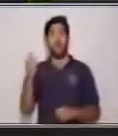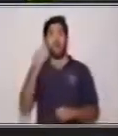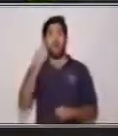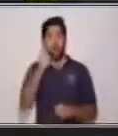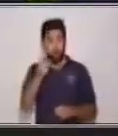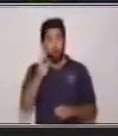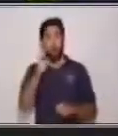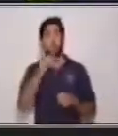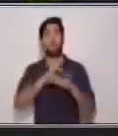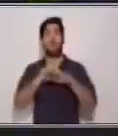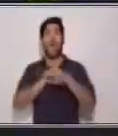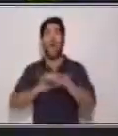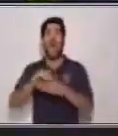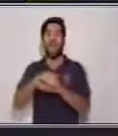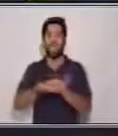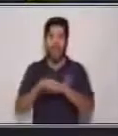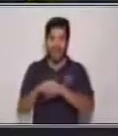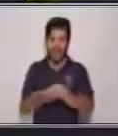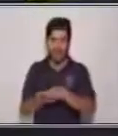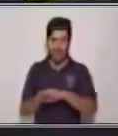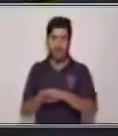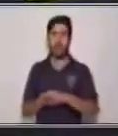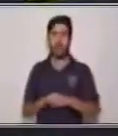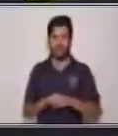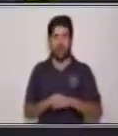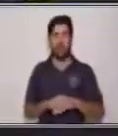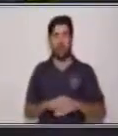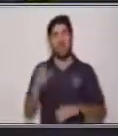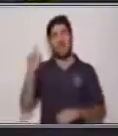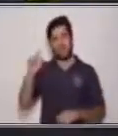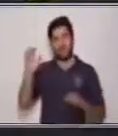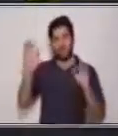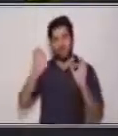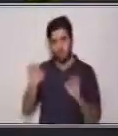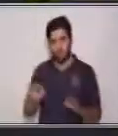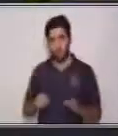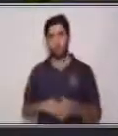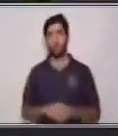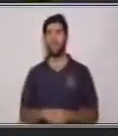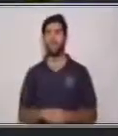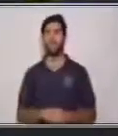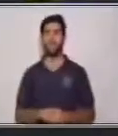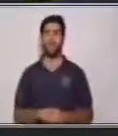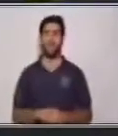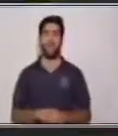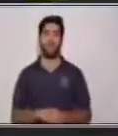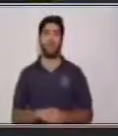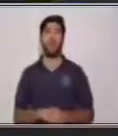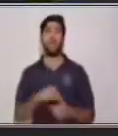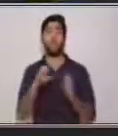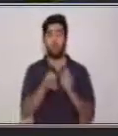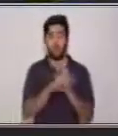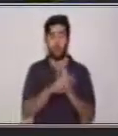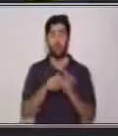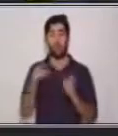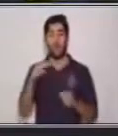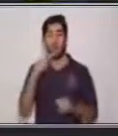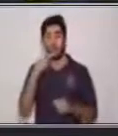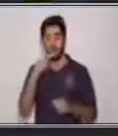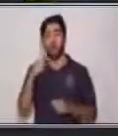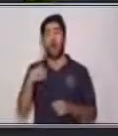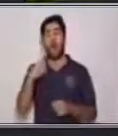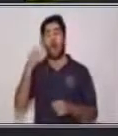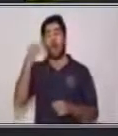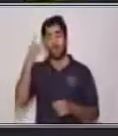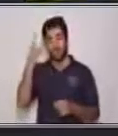un verbo en infinitivo, otro verbo en imperativo, otro verbo en reflexivo, no. Si vas a utilizar para